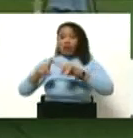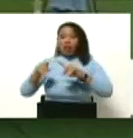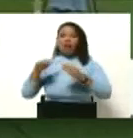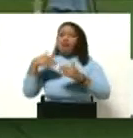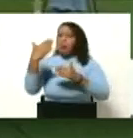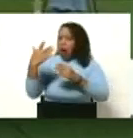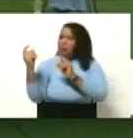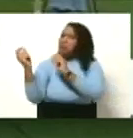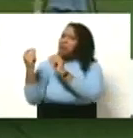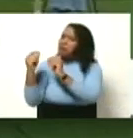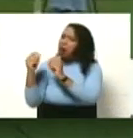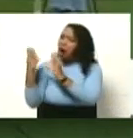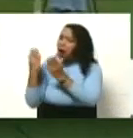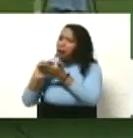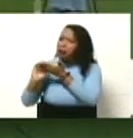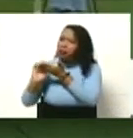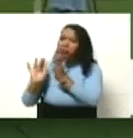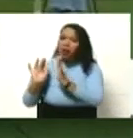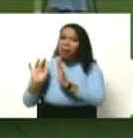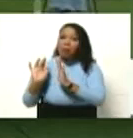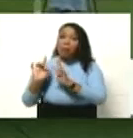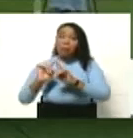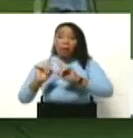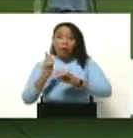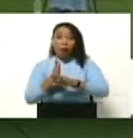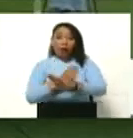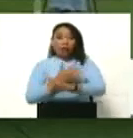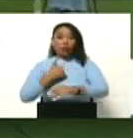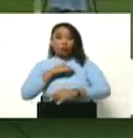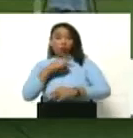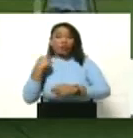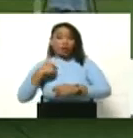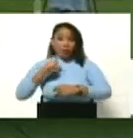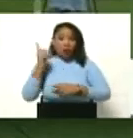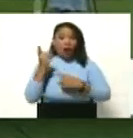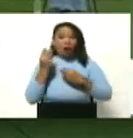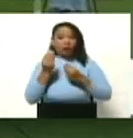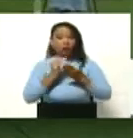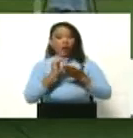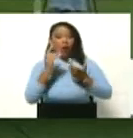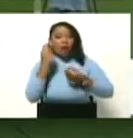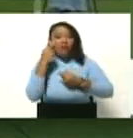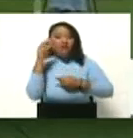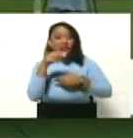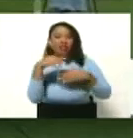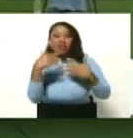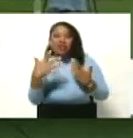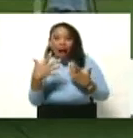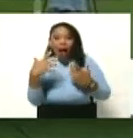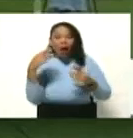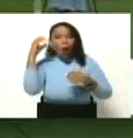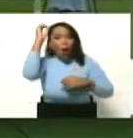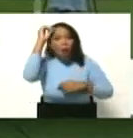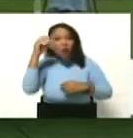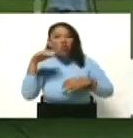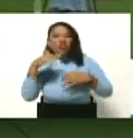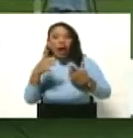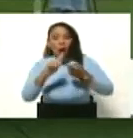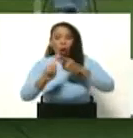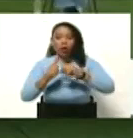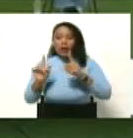arreglamos. Ya las diferencias nosotros las interpretaremos, cada quien de acuerdo a la